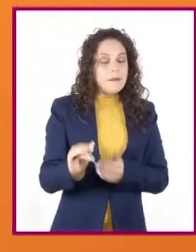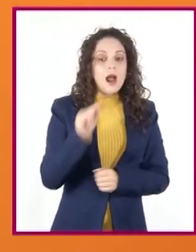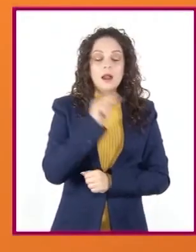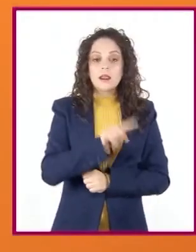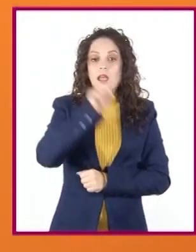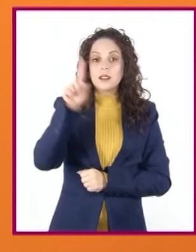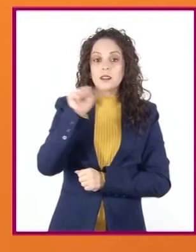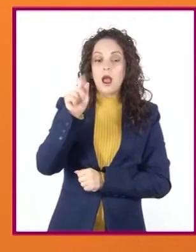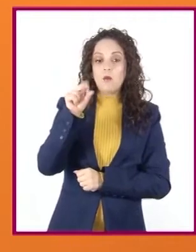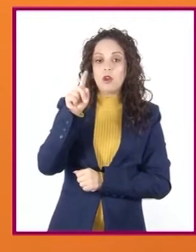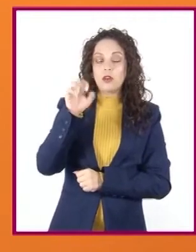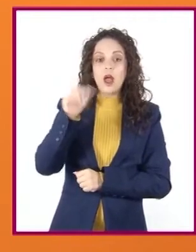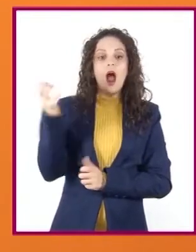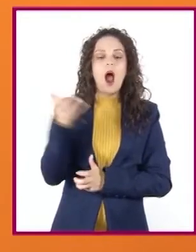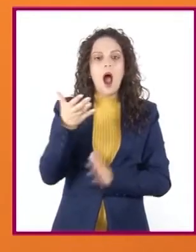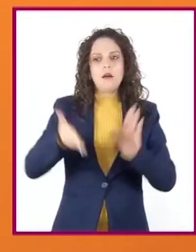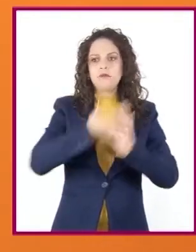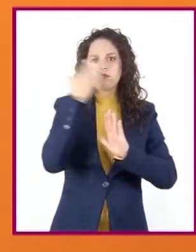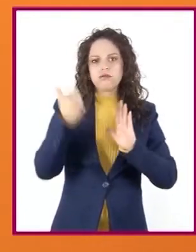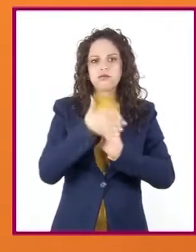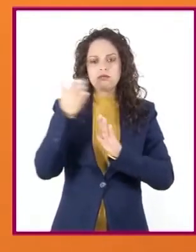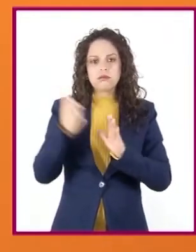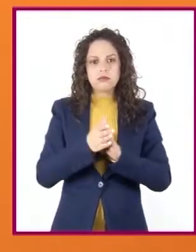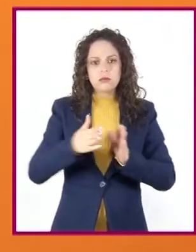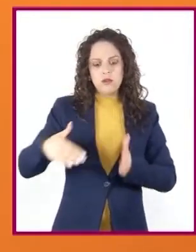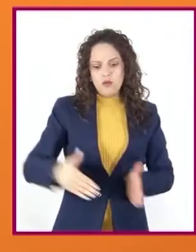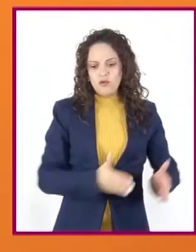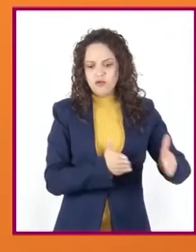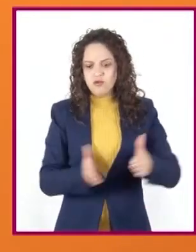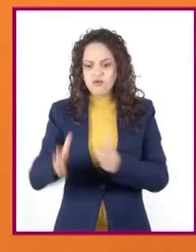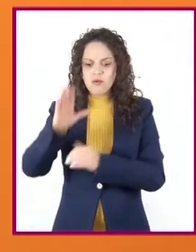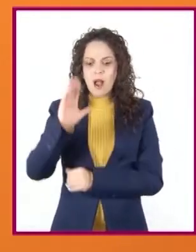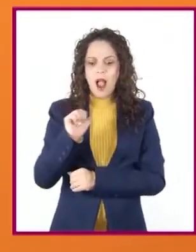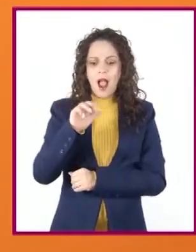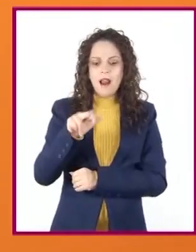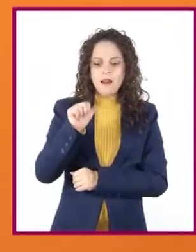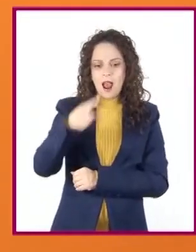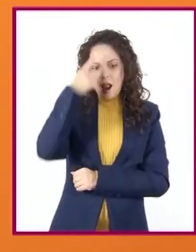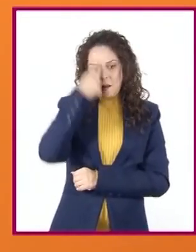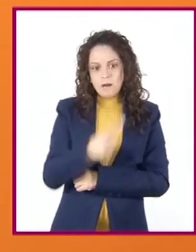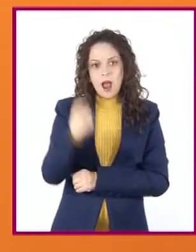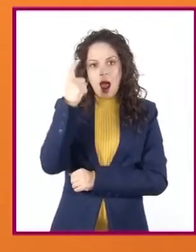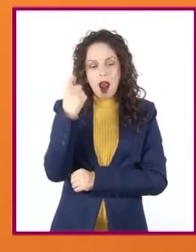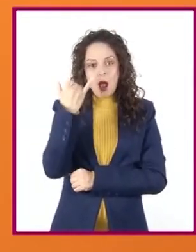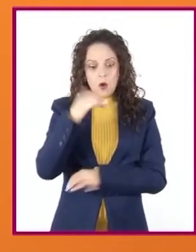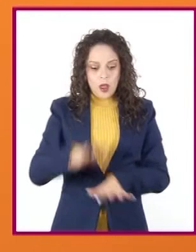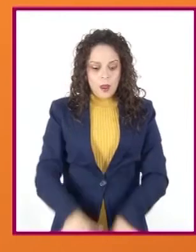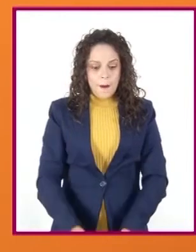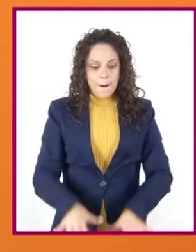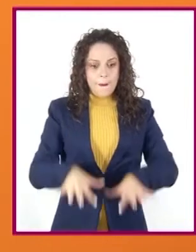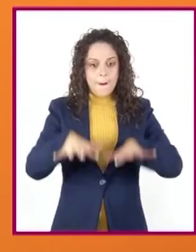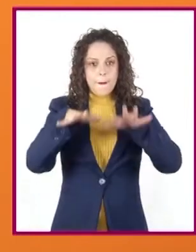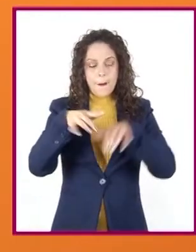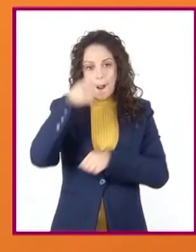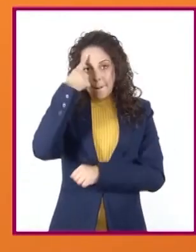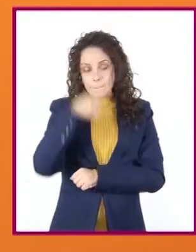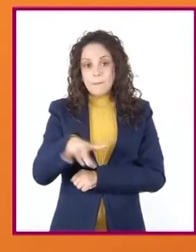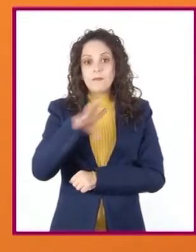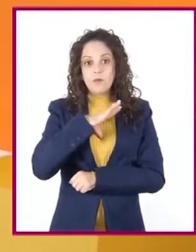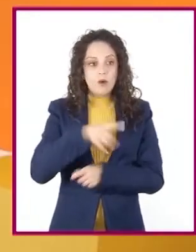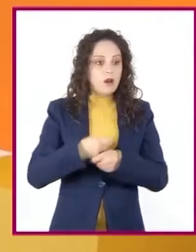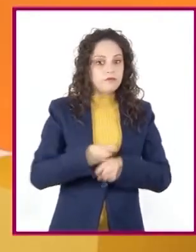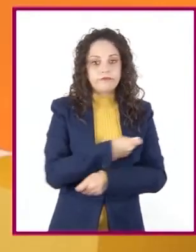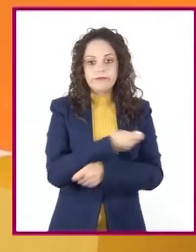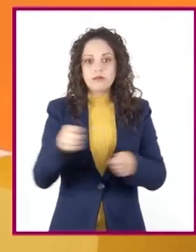zapotecas construyeron canales y sistemas de irrigación con instalaciones de suministro y distribución del